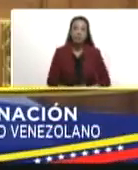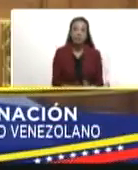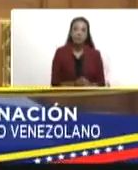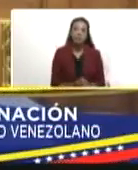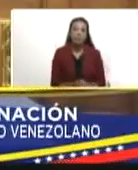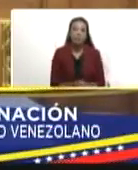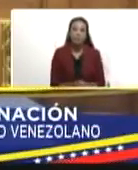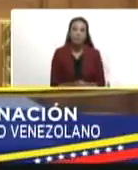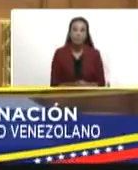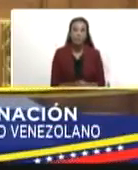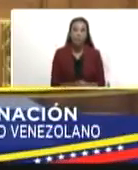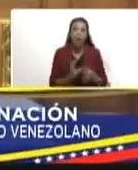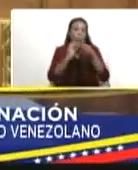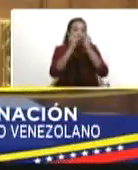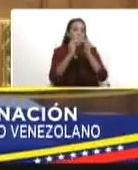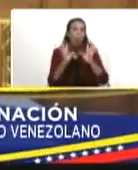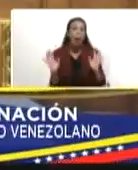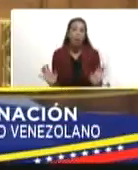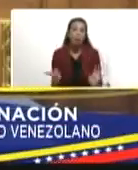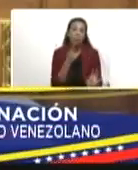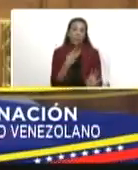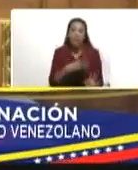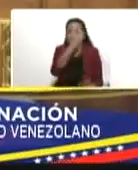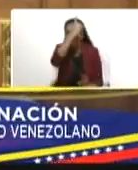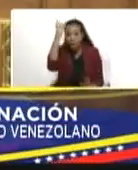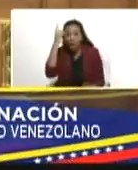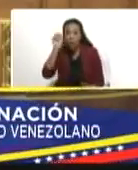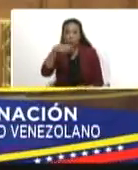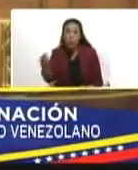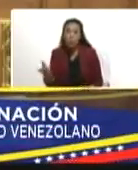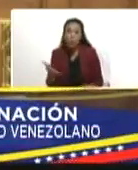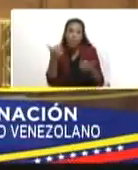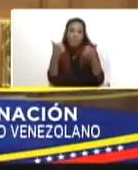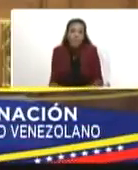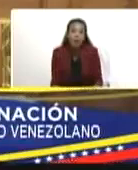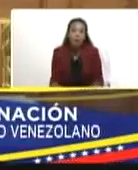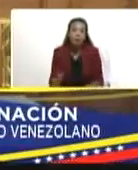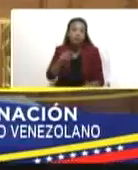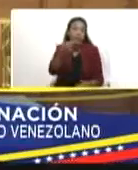me corrige diosdado